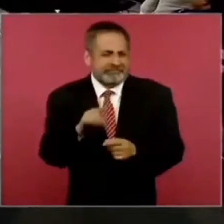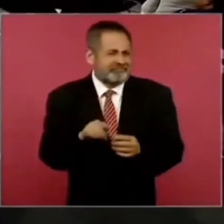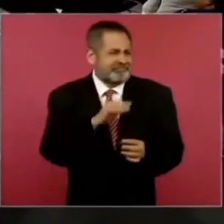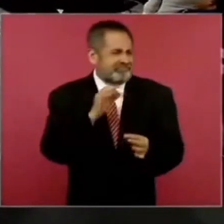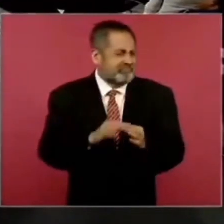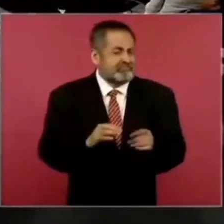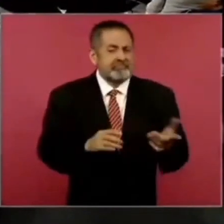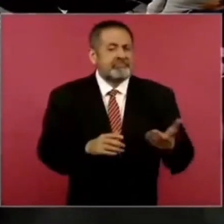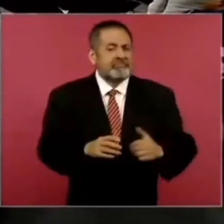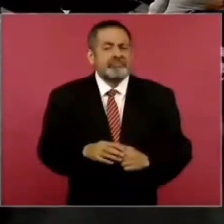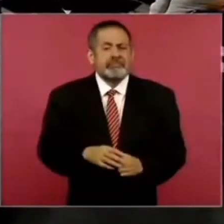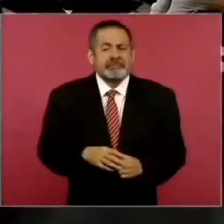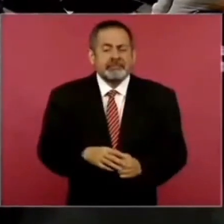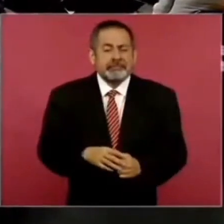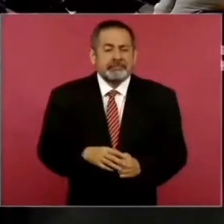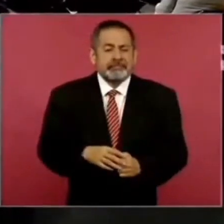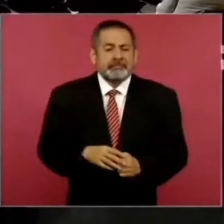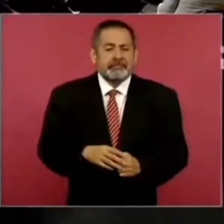las